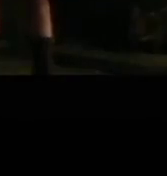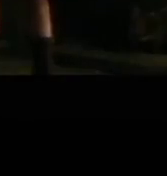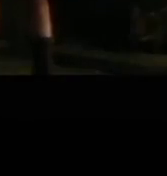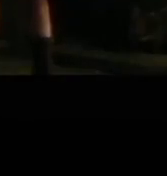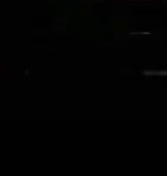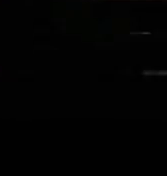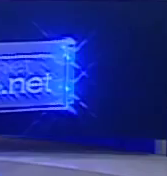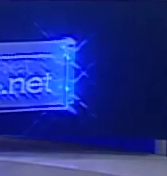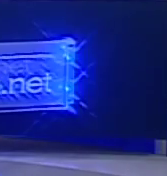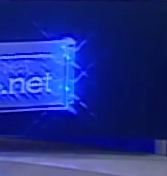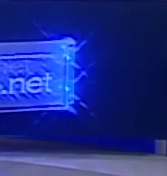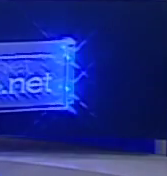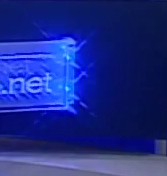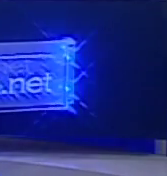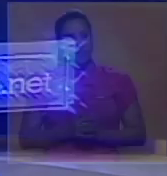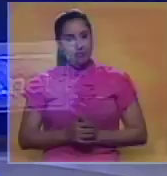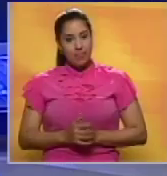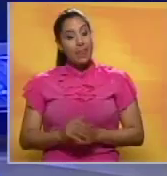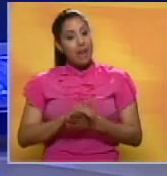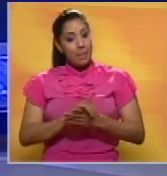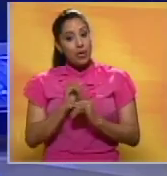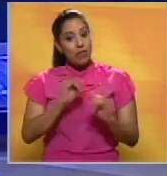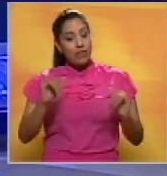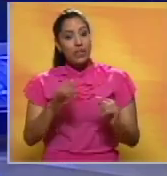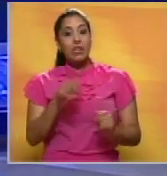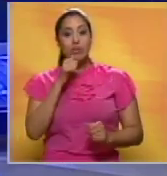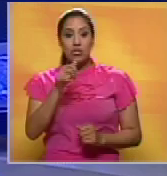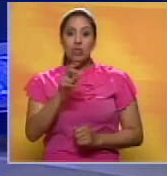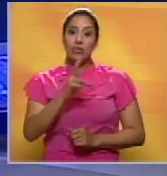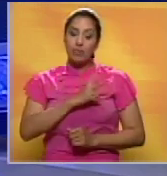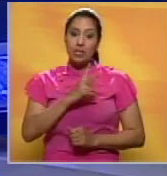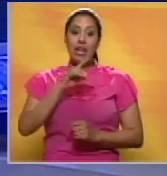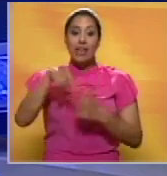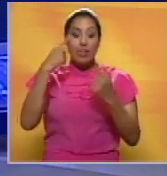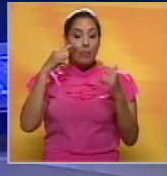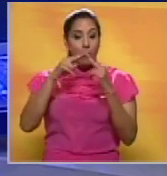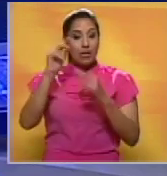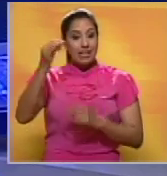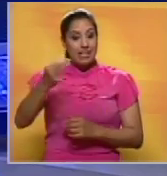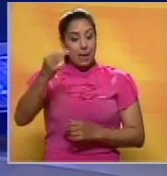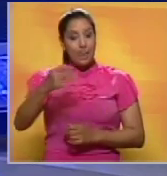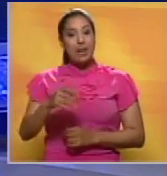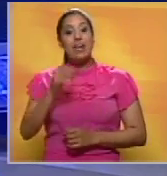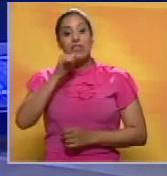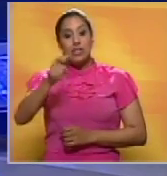Your pants? Amigos, hasta aquí la presente emisión y recuerden, como